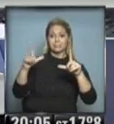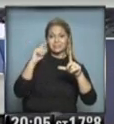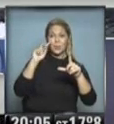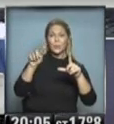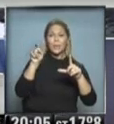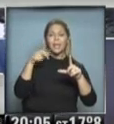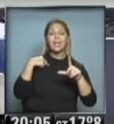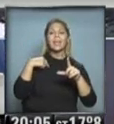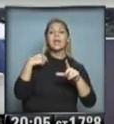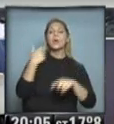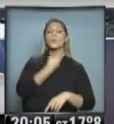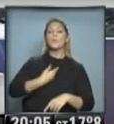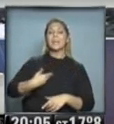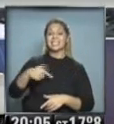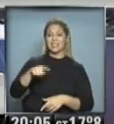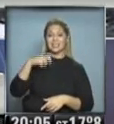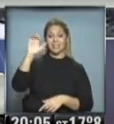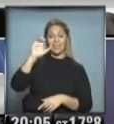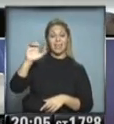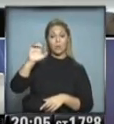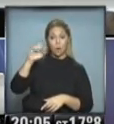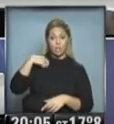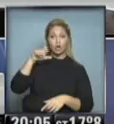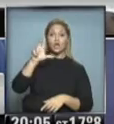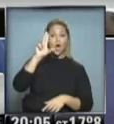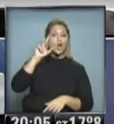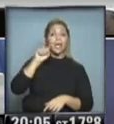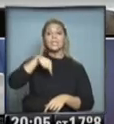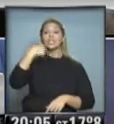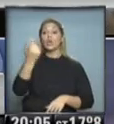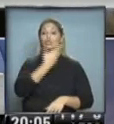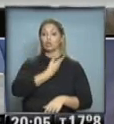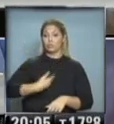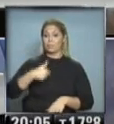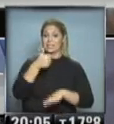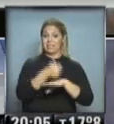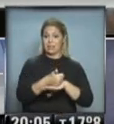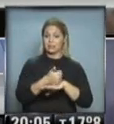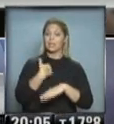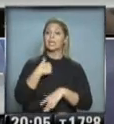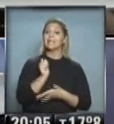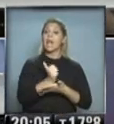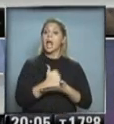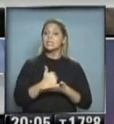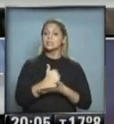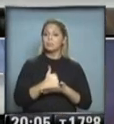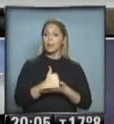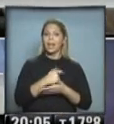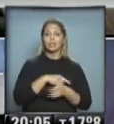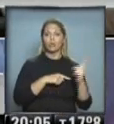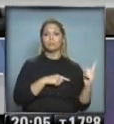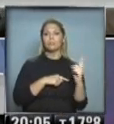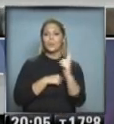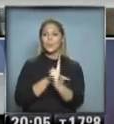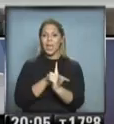de Ecuador, Rafael Correa, el resto de los mandatarios que allí se encuentran aguardando la llegada entonces de la